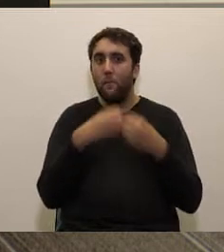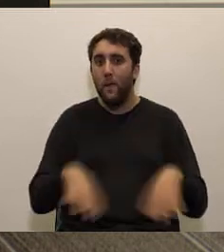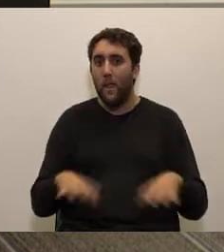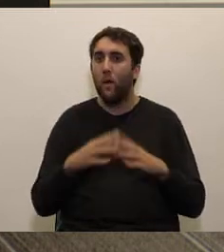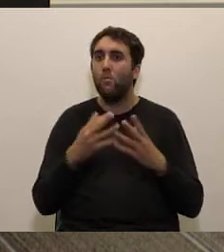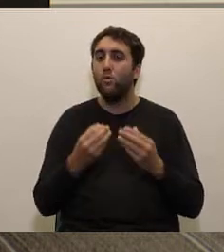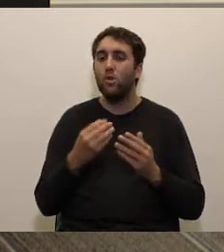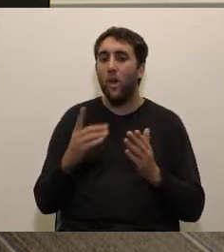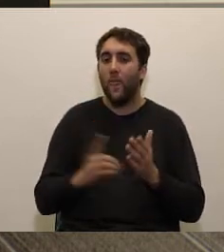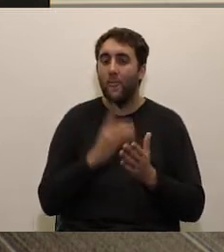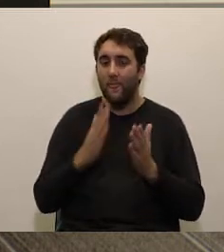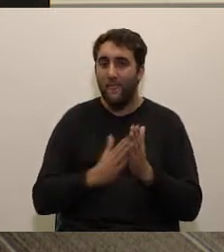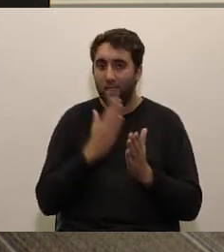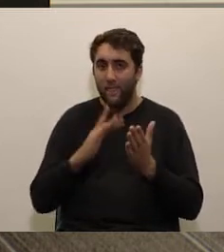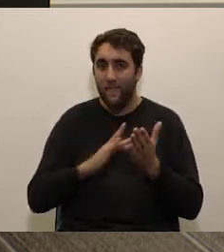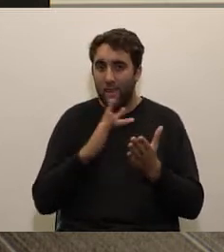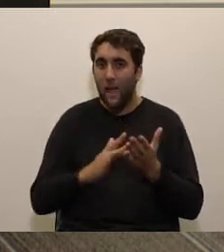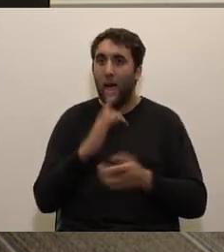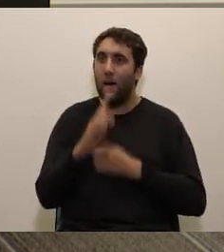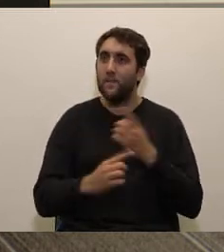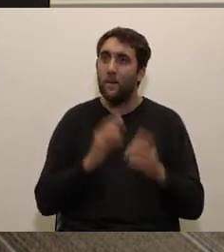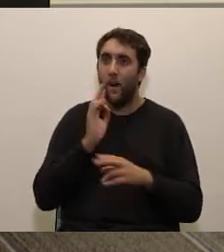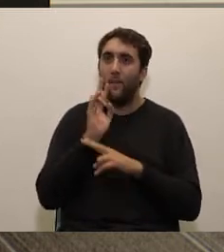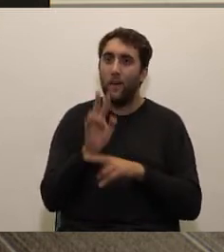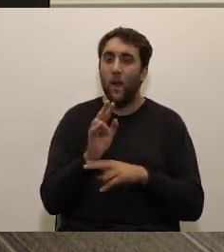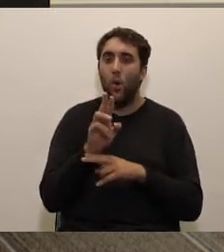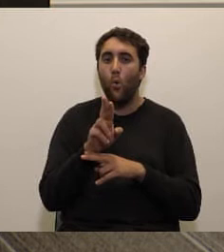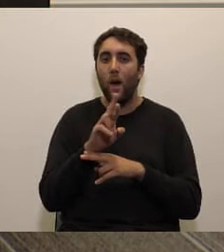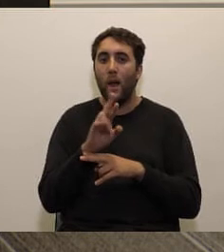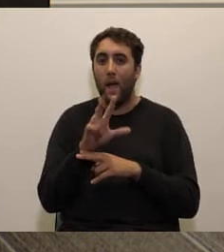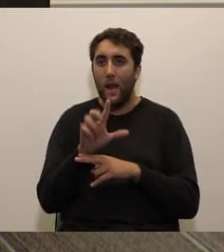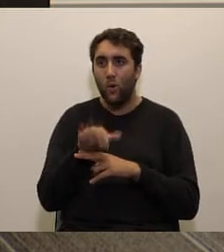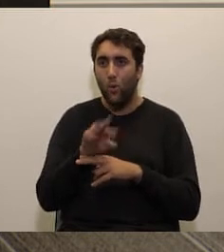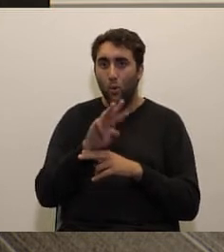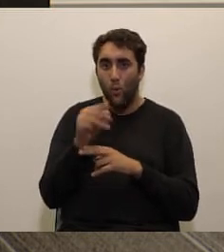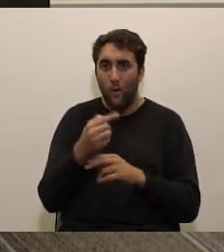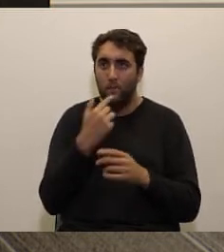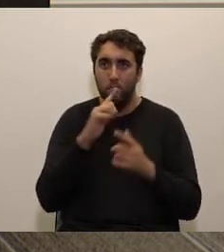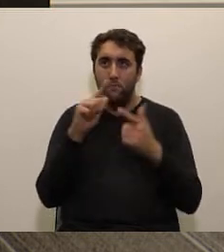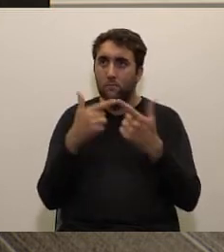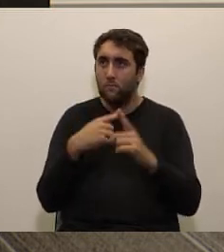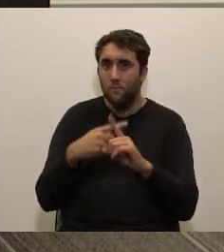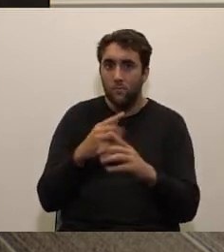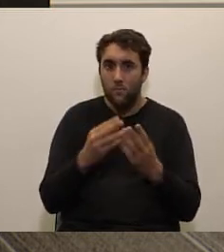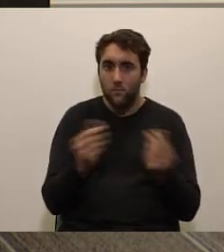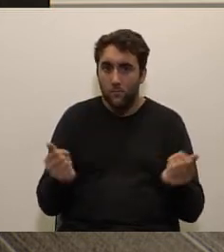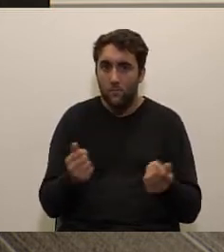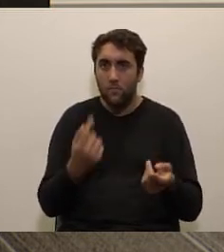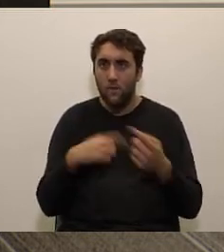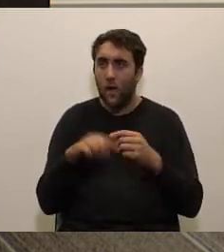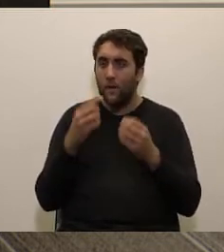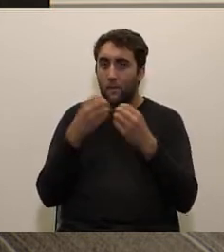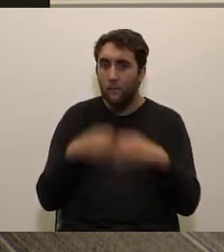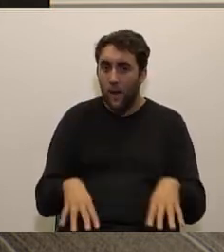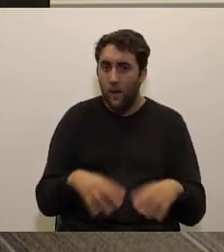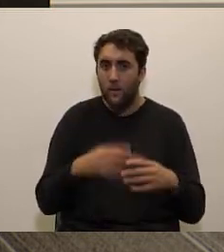archivo digital, o sea que cuando uno va a buscar la URL, ¿no?, el link, no existe más por diversas razones, porque se han caído y demás.